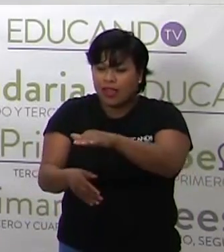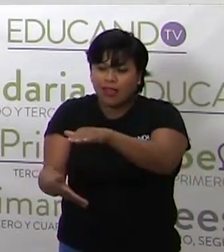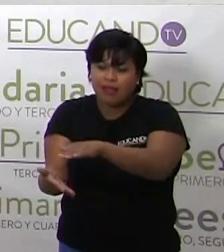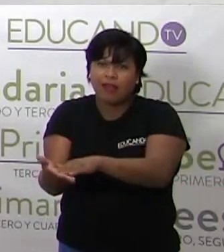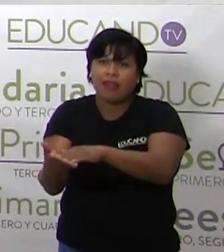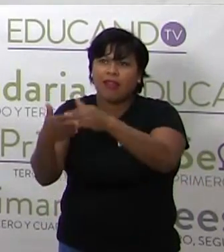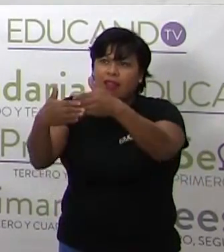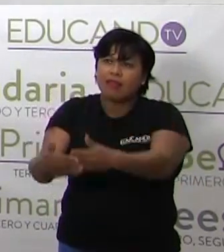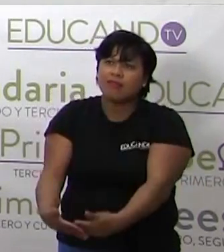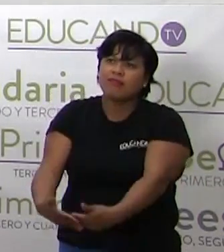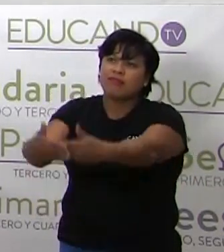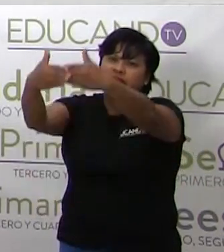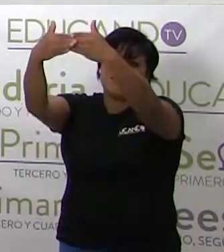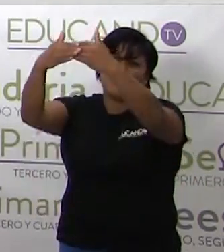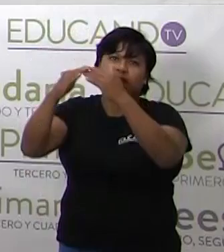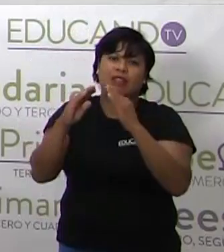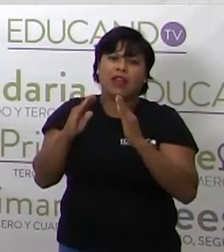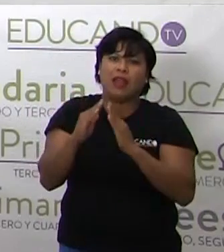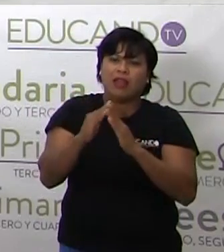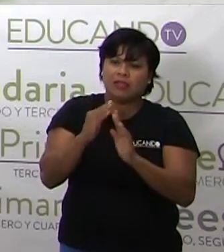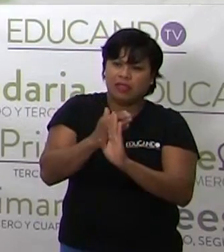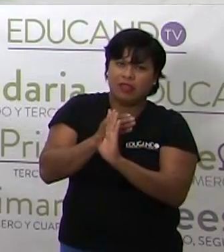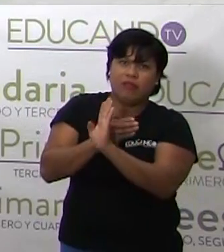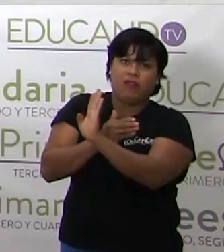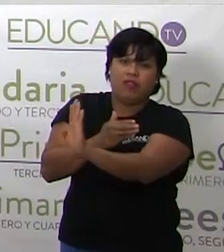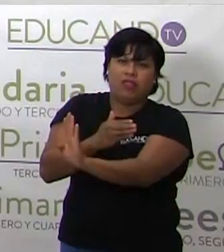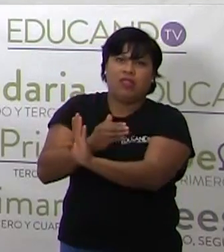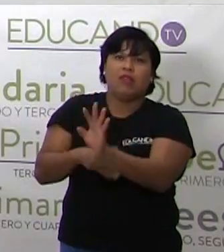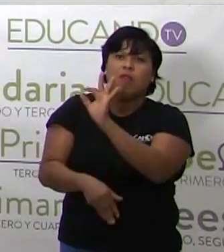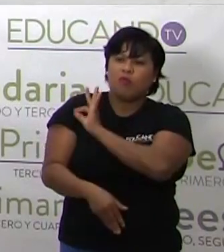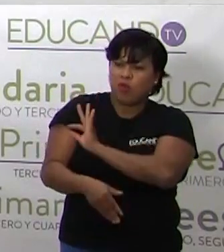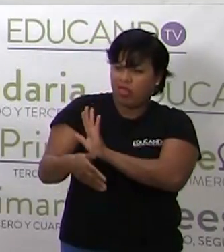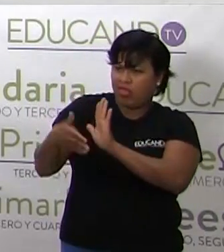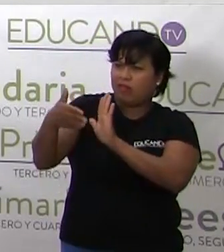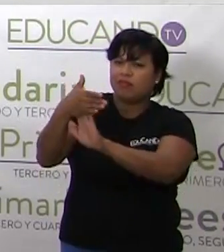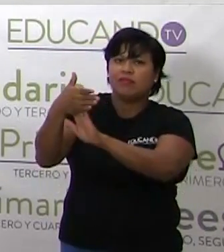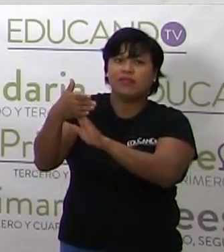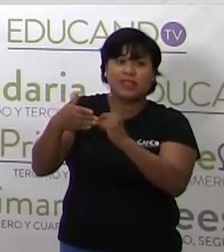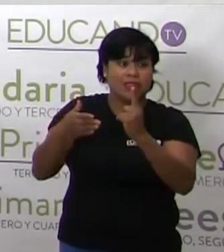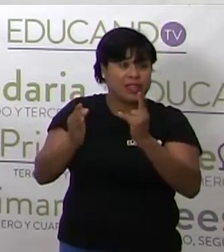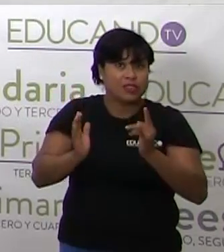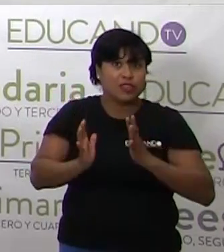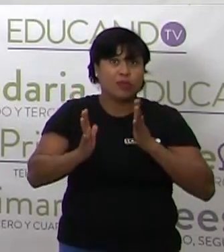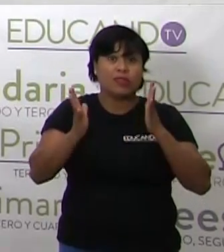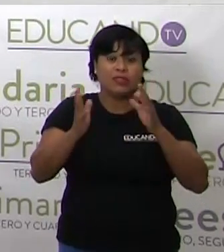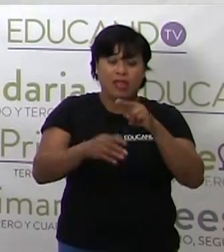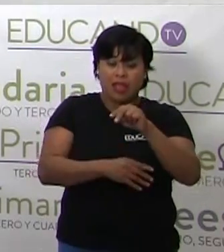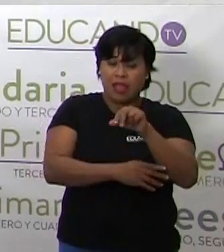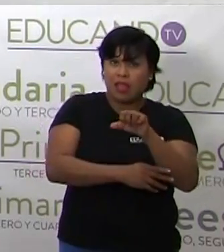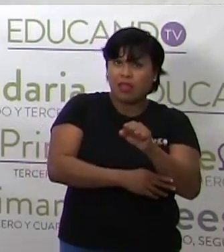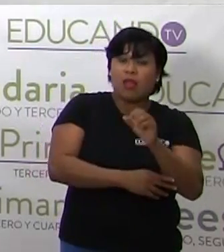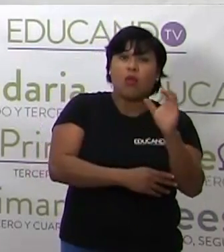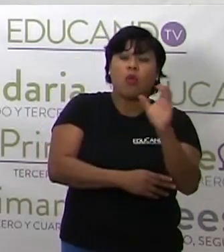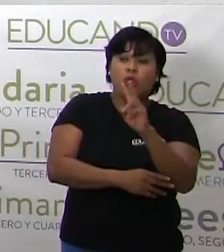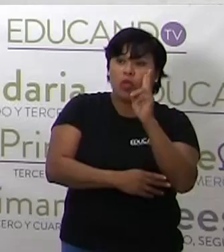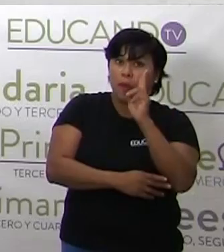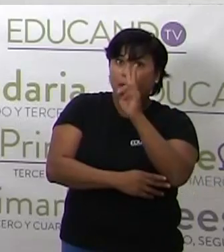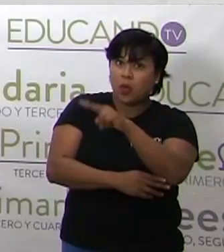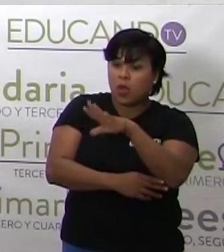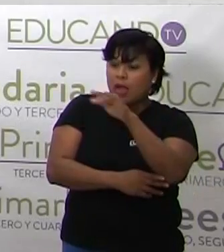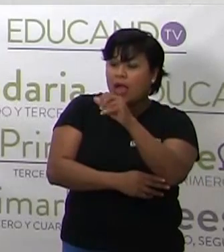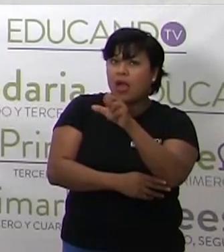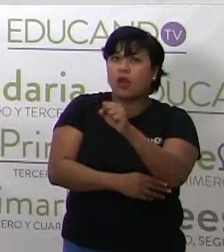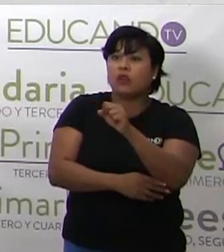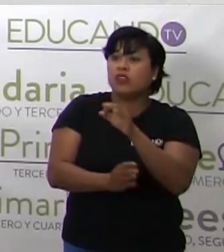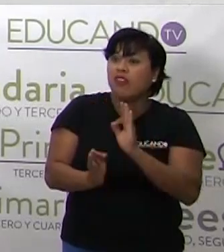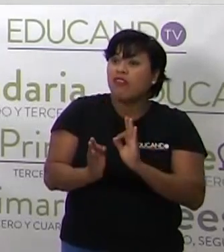la pared de la casa de enfrente. ¡Qué sorpresa se llevó Ana cuando vio a